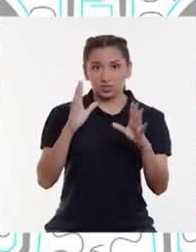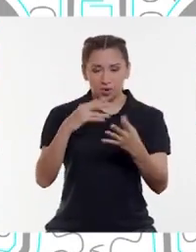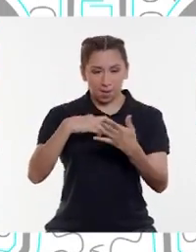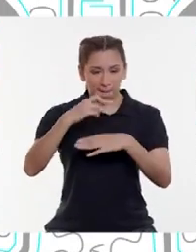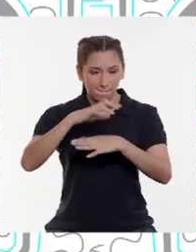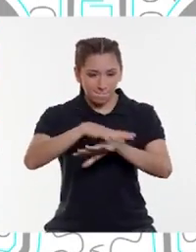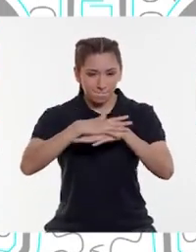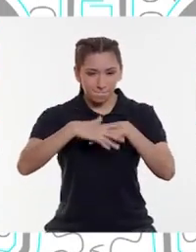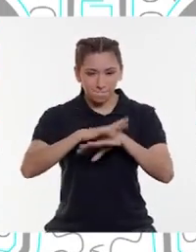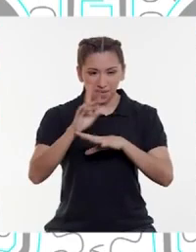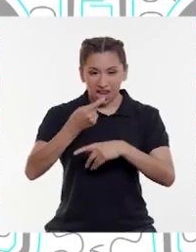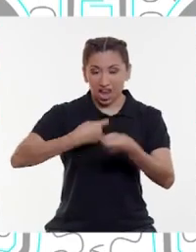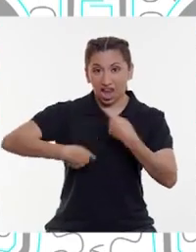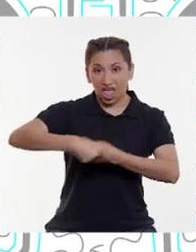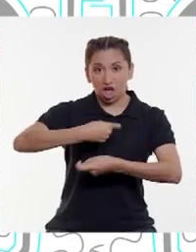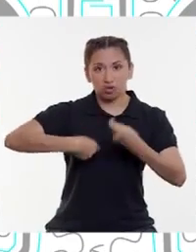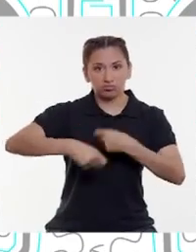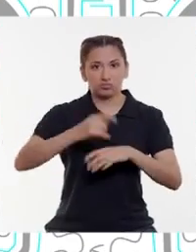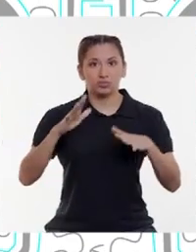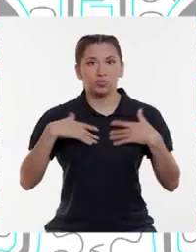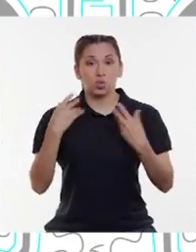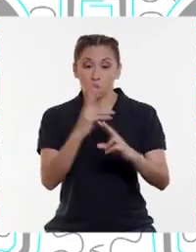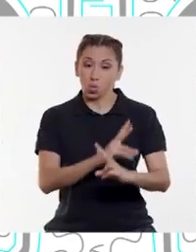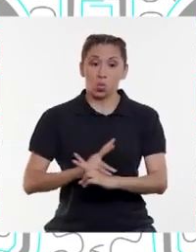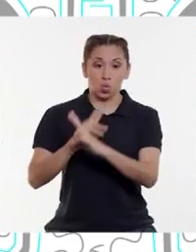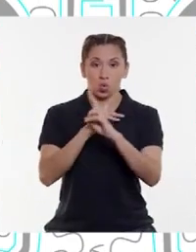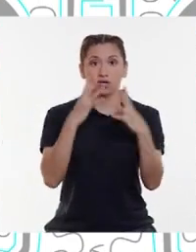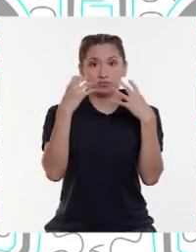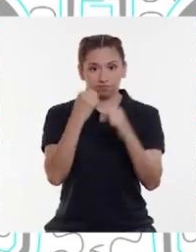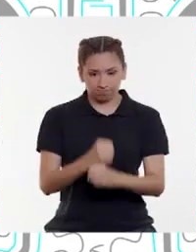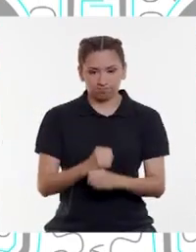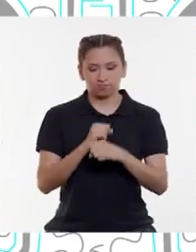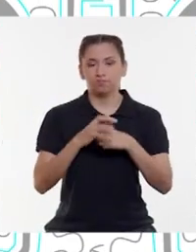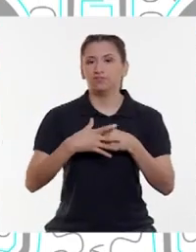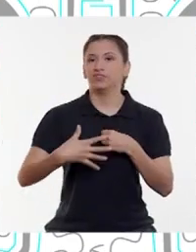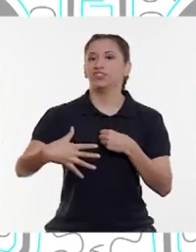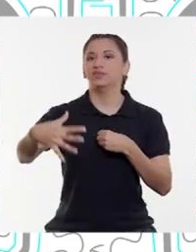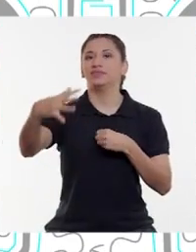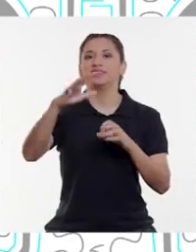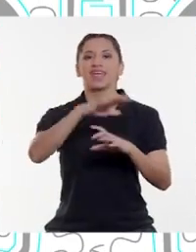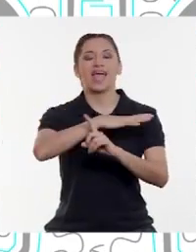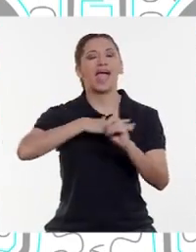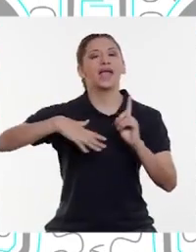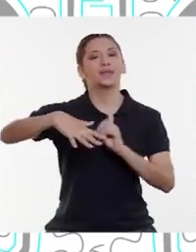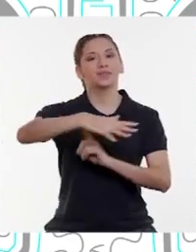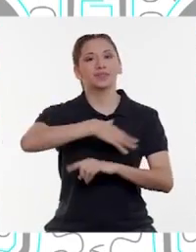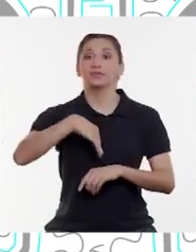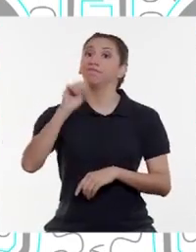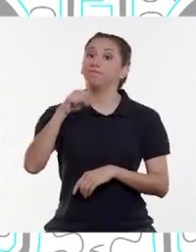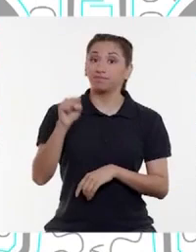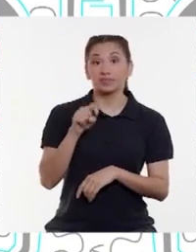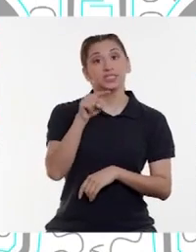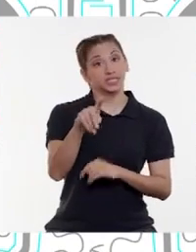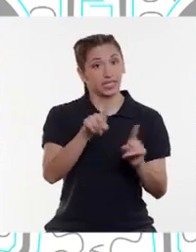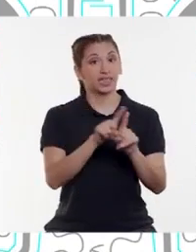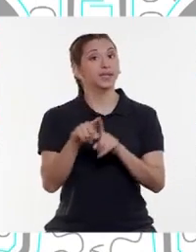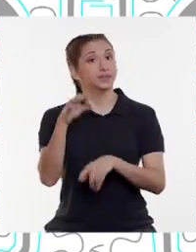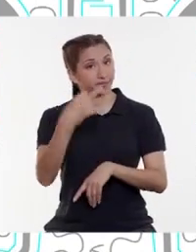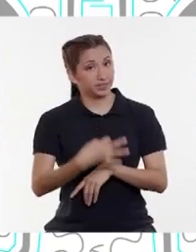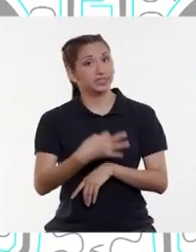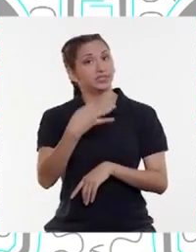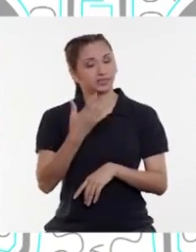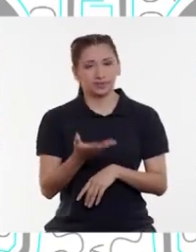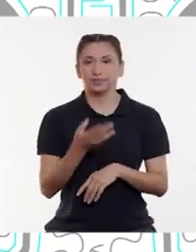esos planes de negocio cuiden la sostenibilidad ambiental. ¡Ah, sí! Eso también es